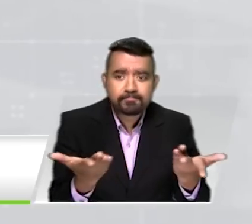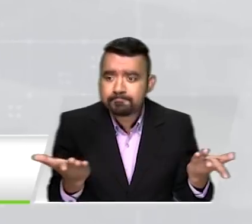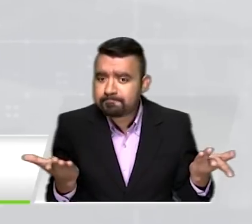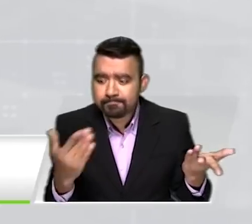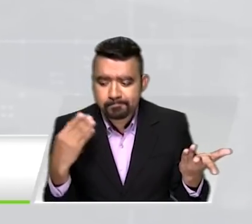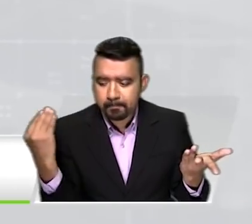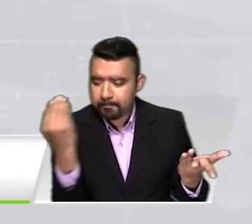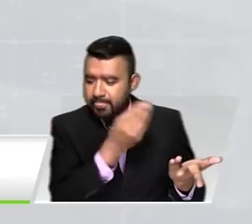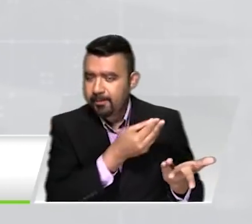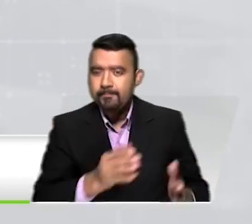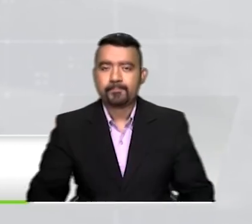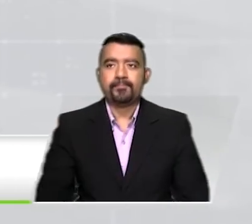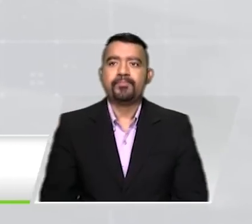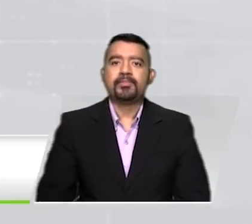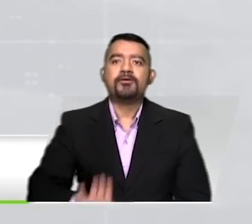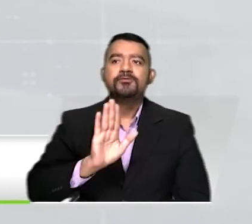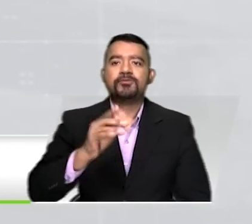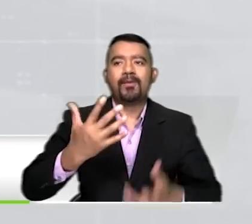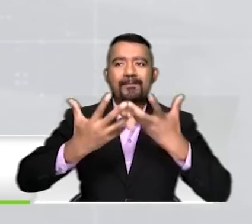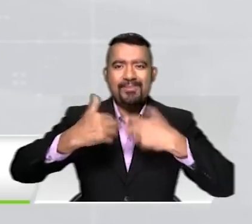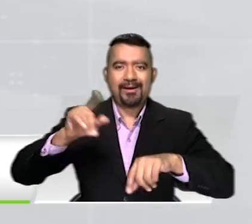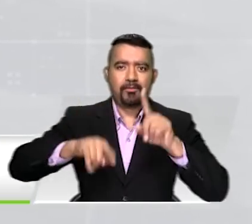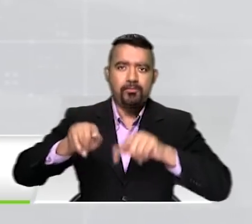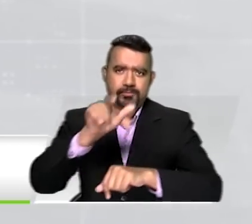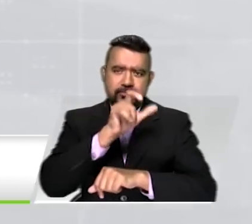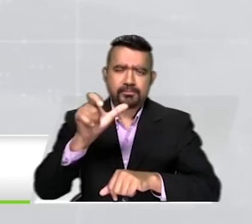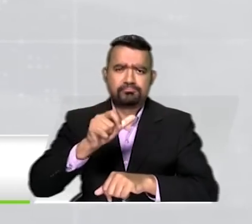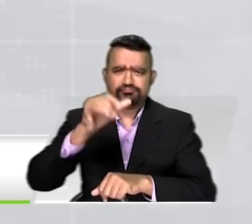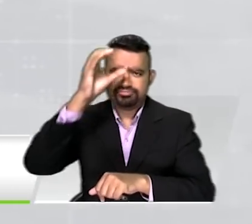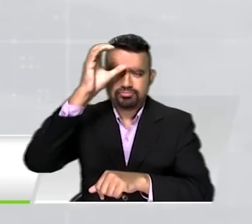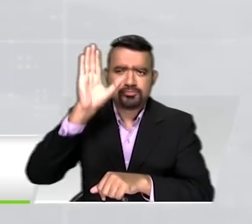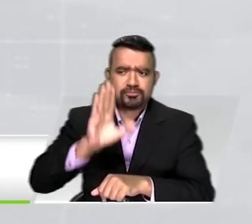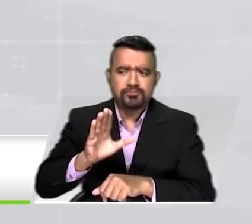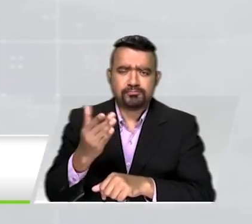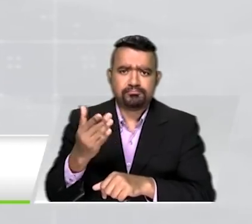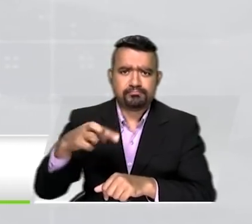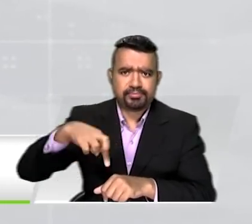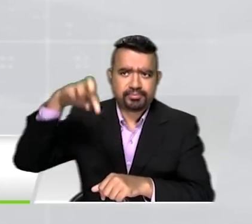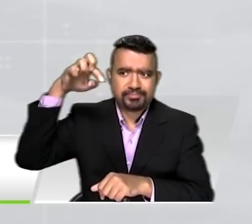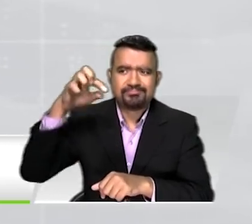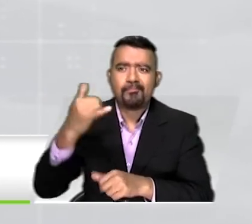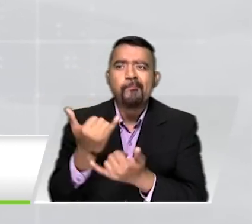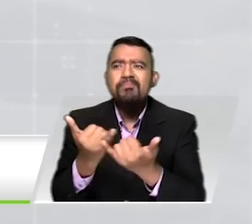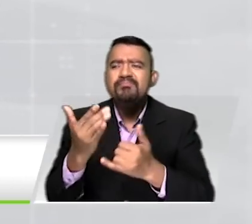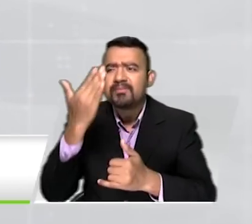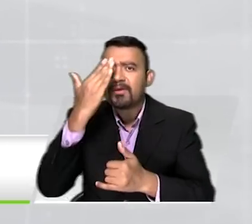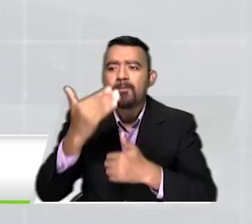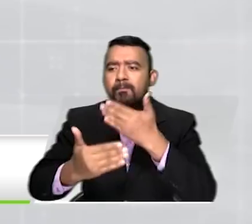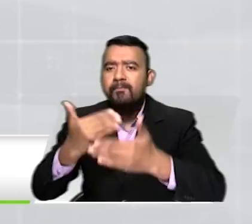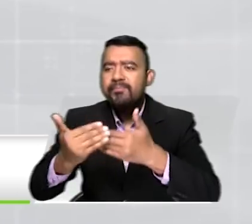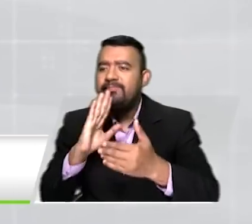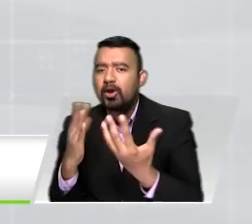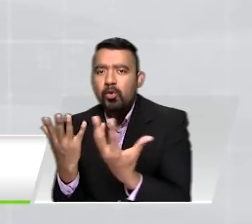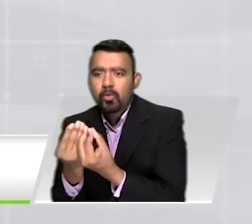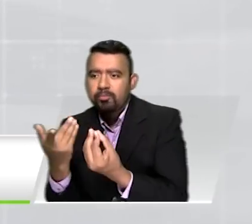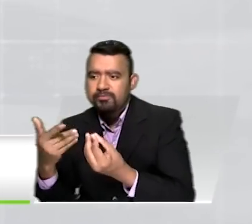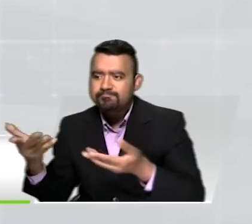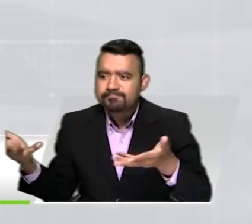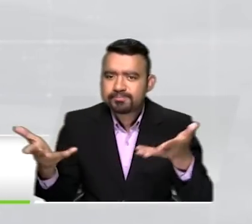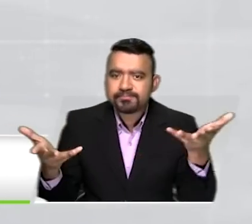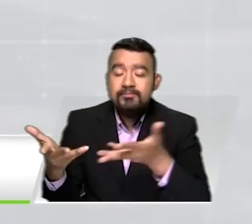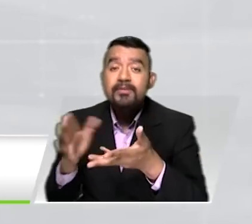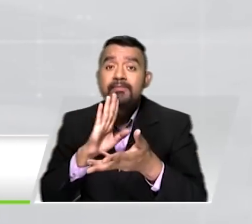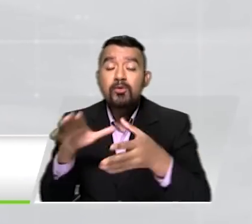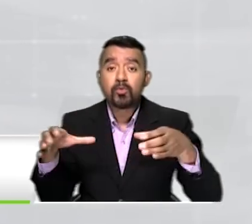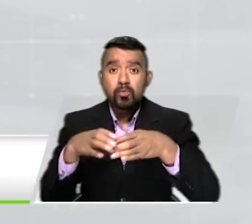Personal especializado de la compañía, en conjunto con los organismos de emergencia de la región, además del equipo de salvamento de la Armada